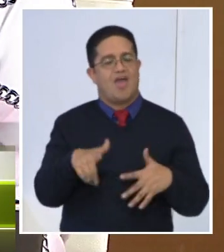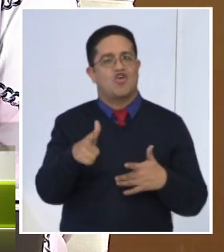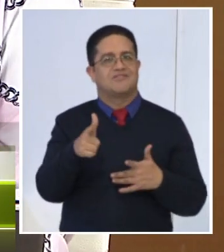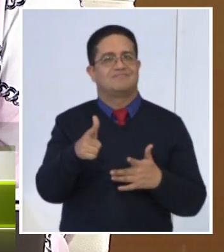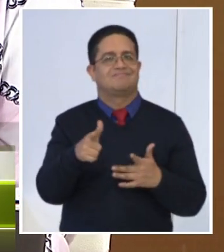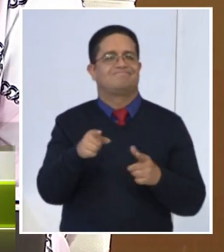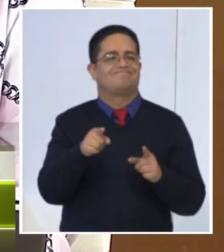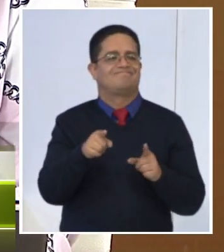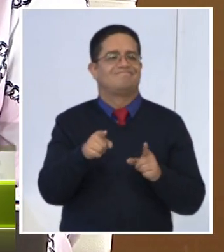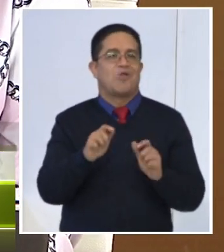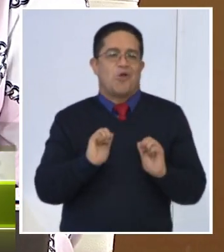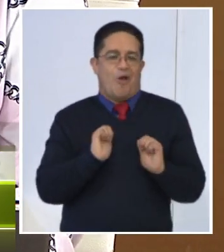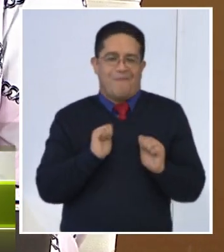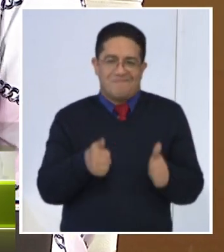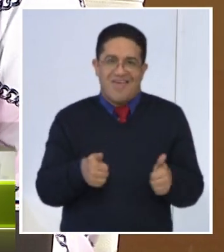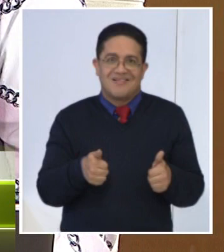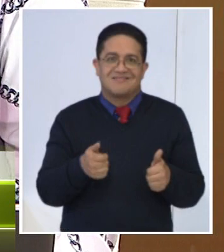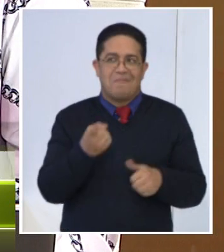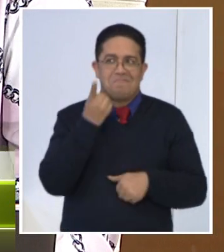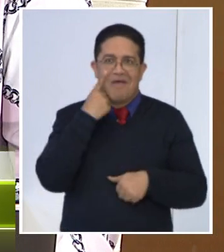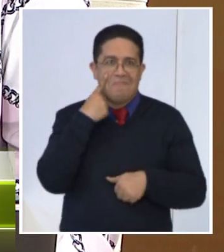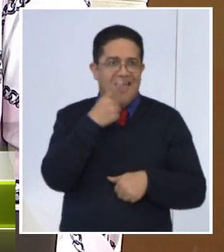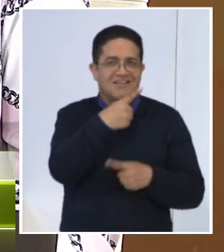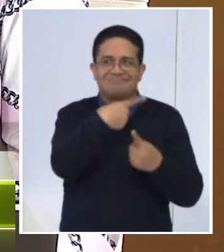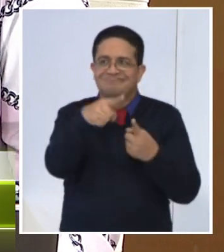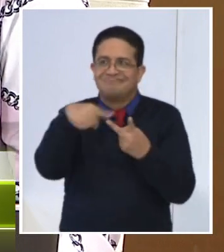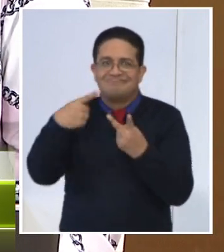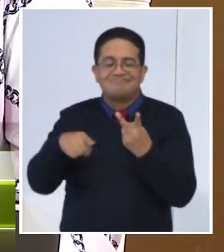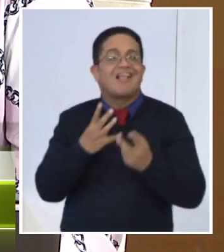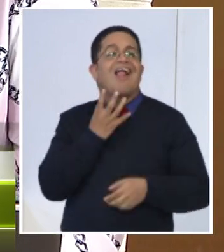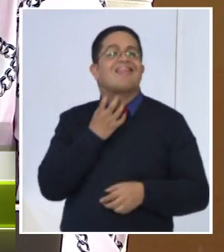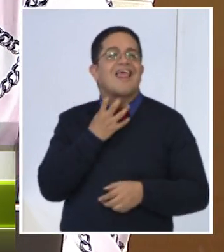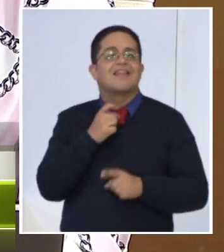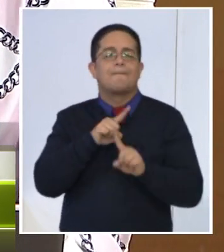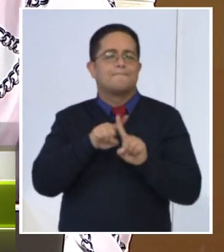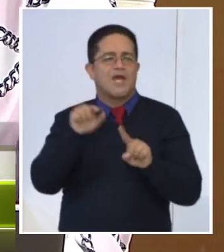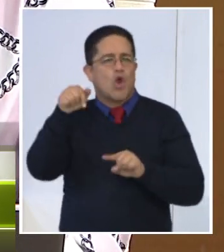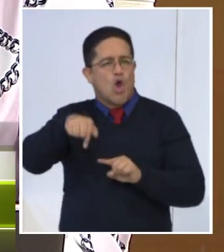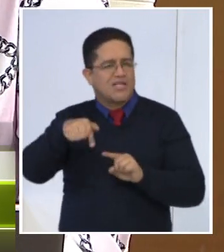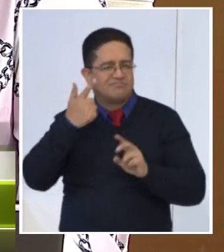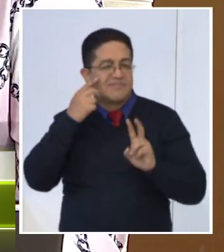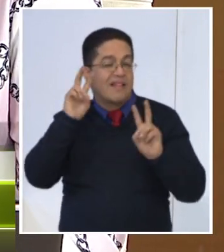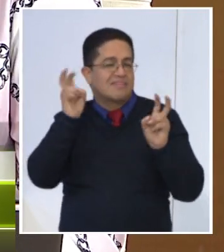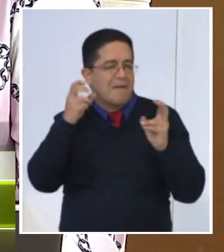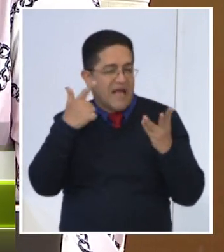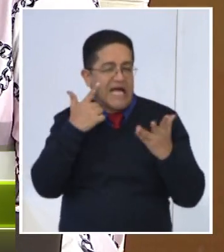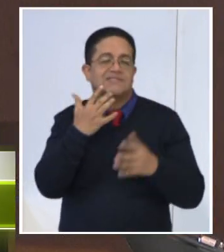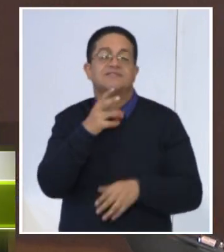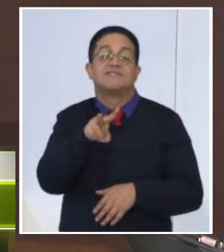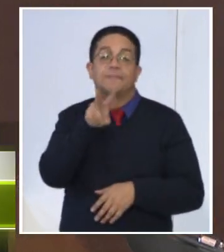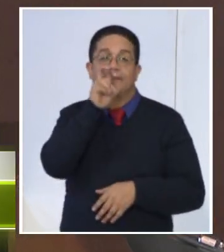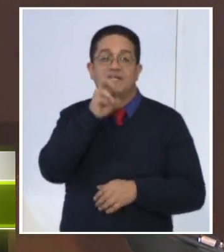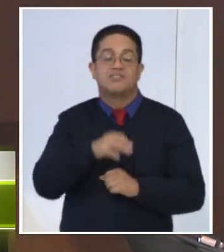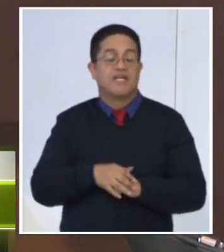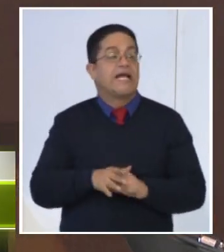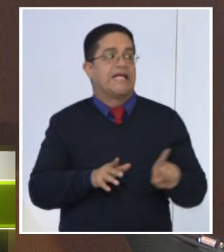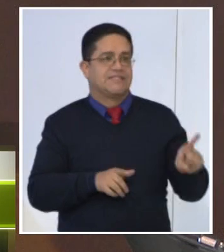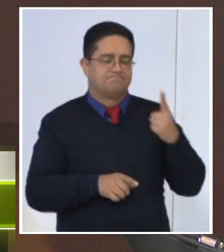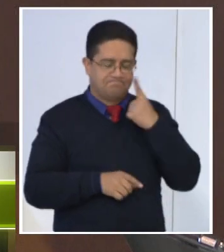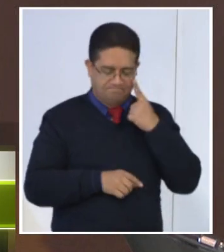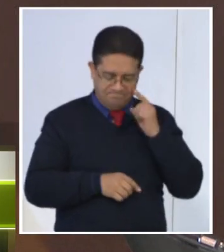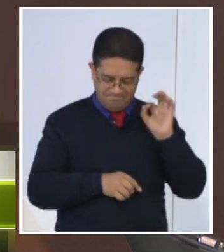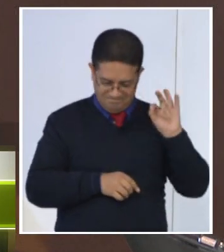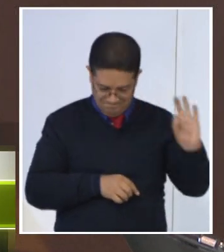de desencadenar o que aparezcan todos tipos de alergias, pero hoy hablemos de respiratorias. Mira, fíjate, Daniela,